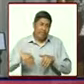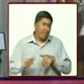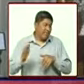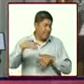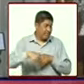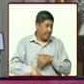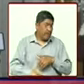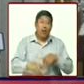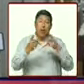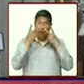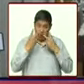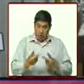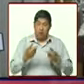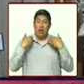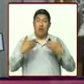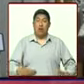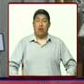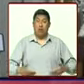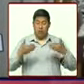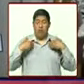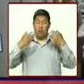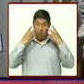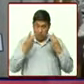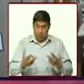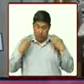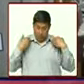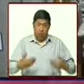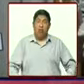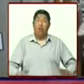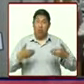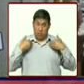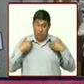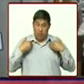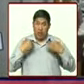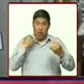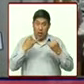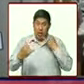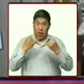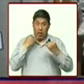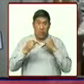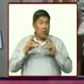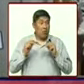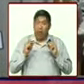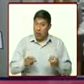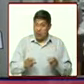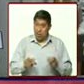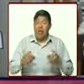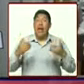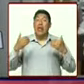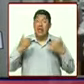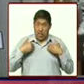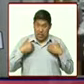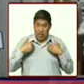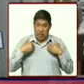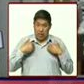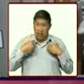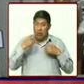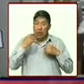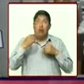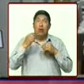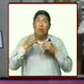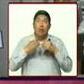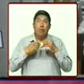Si usted ve el cuerpo, si todos vemos el cuerpo, data la información de que no es así. Tiene un hematoma del ojo